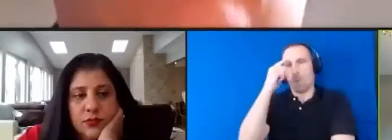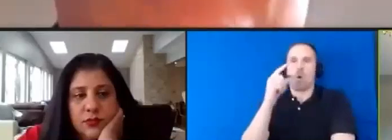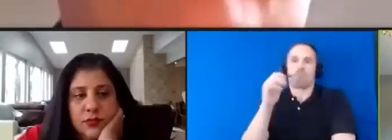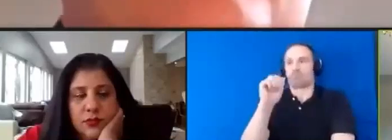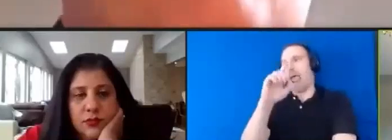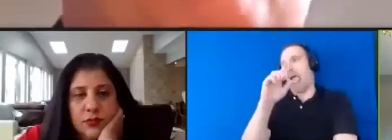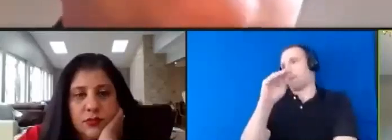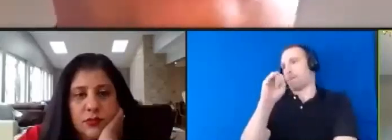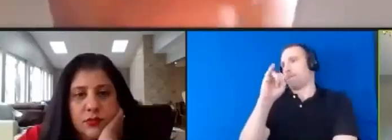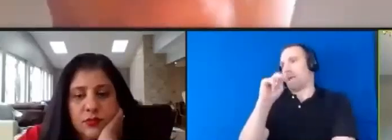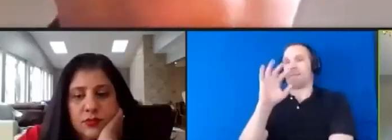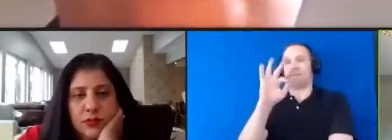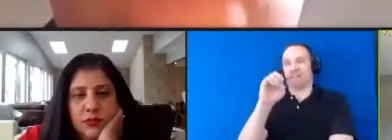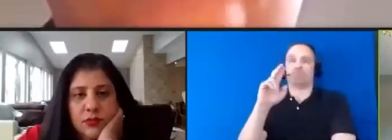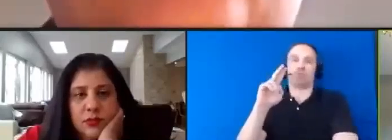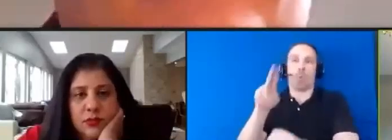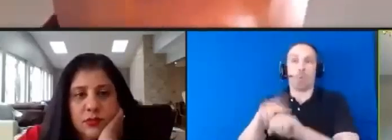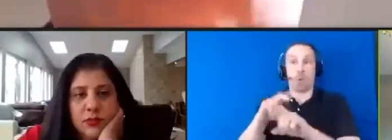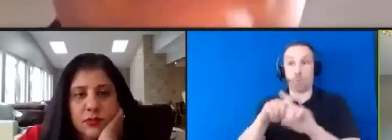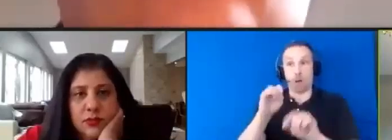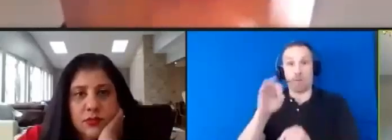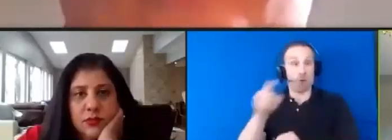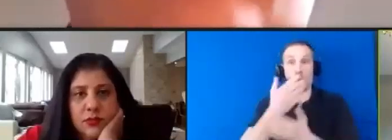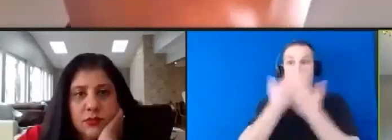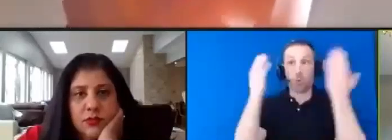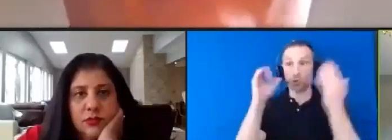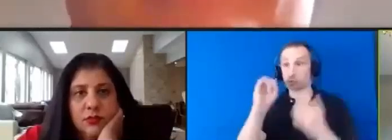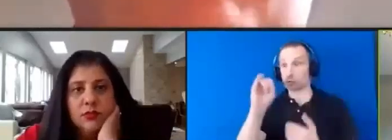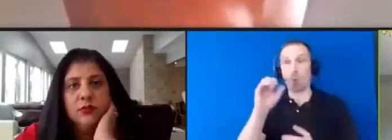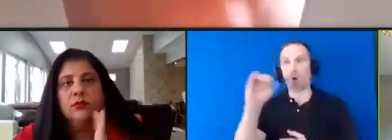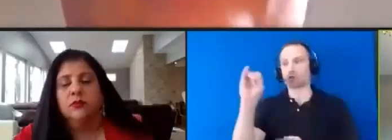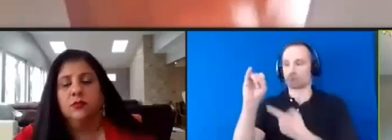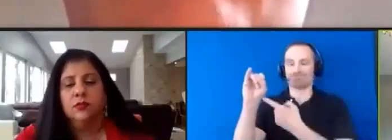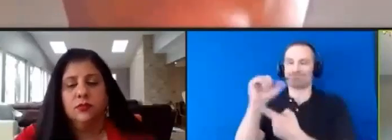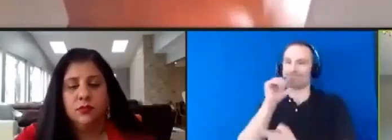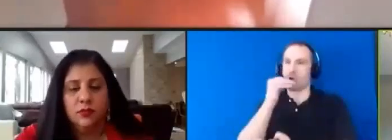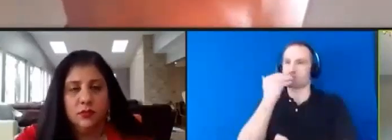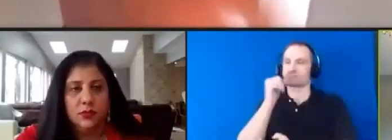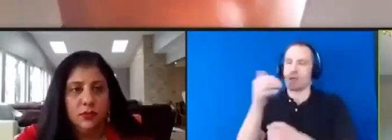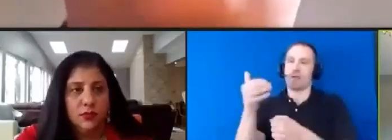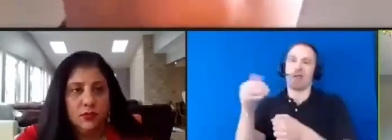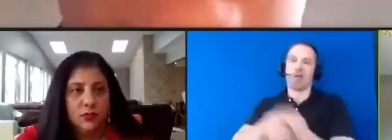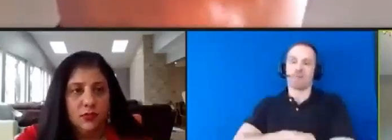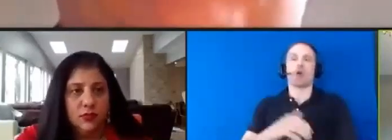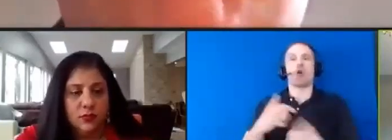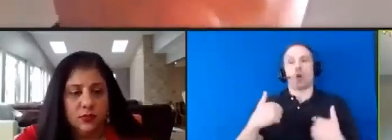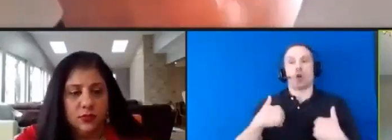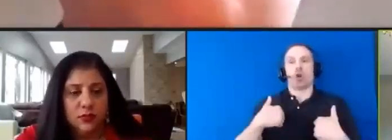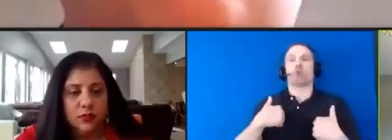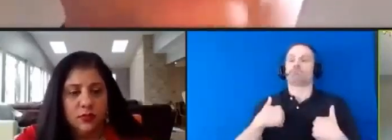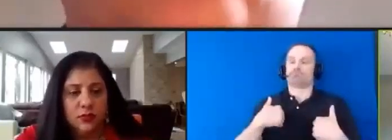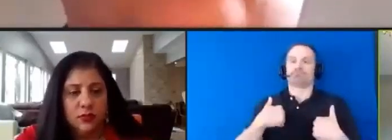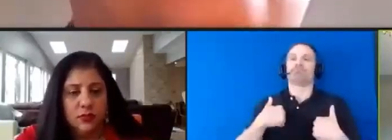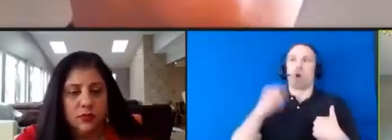si si la vacuna debe de ser gratis no hay cargos y hay lugares donde si pueden comprar una